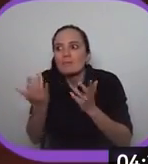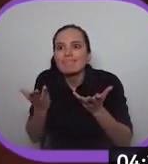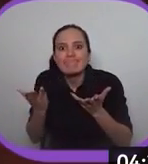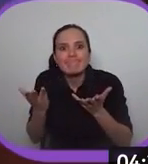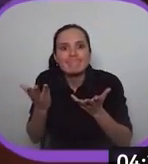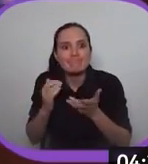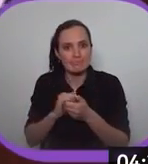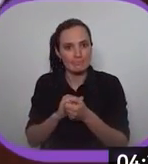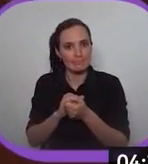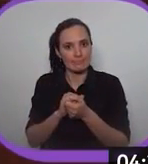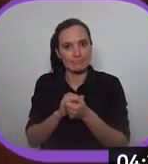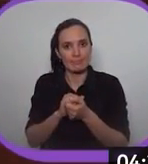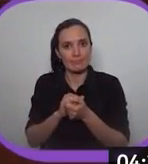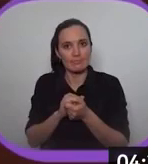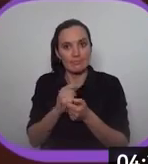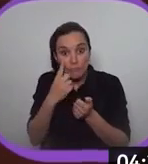lado.